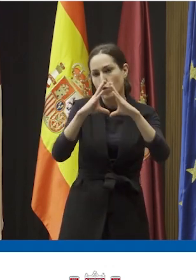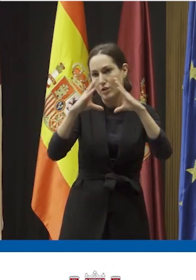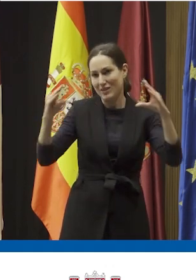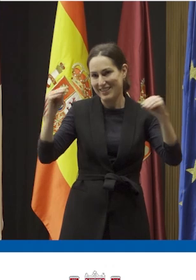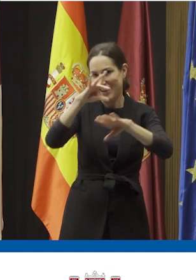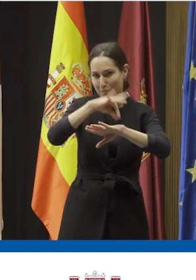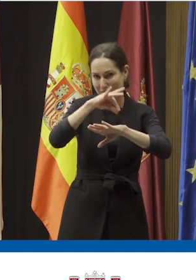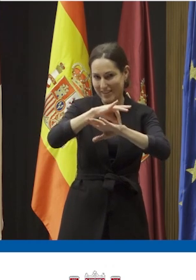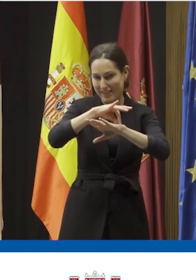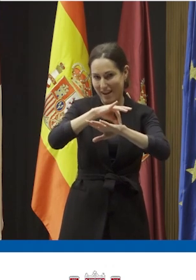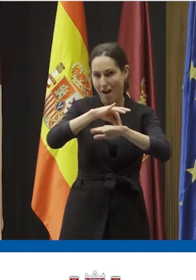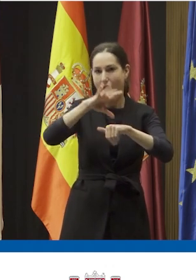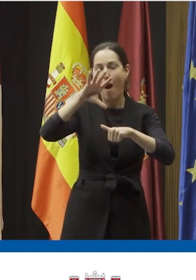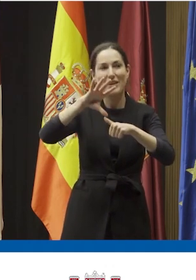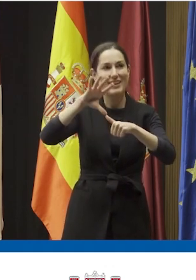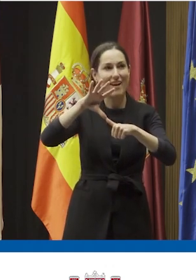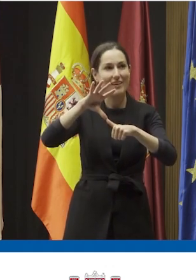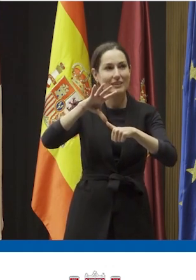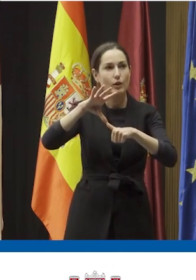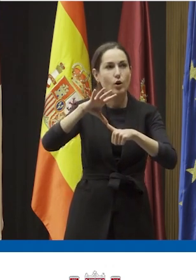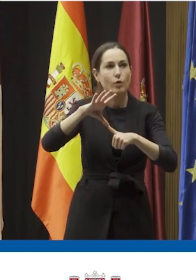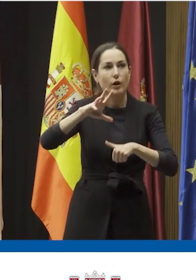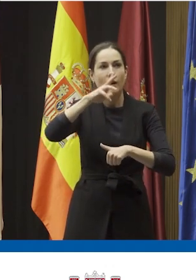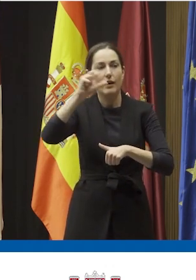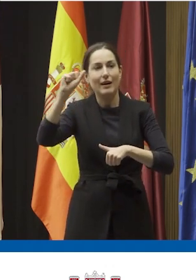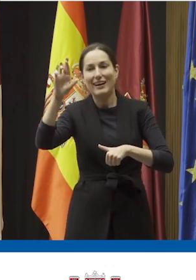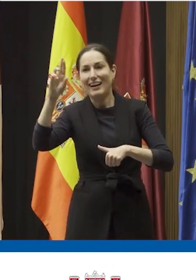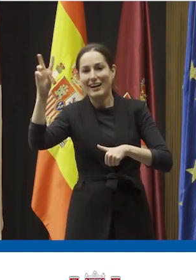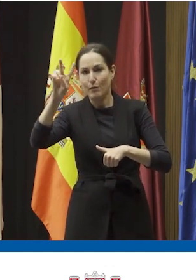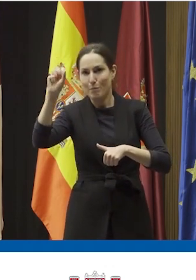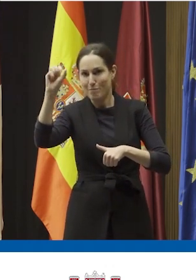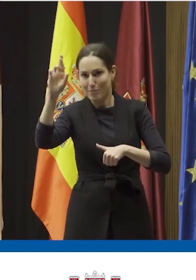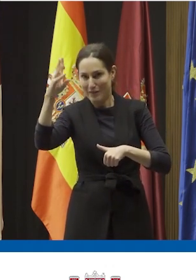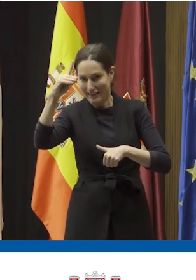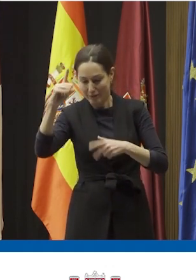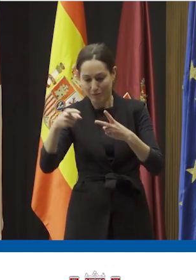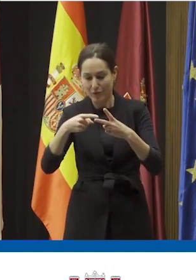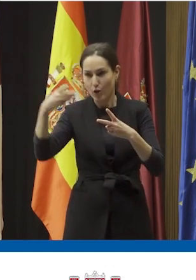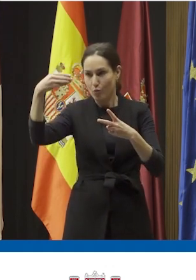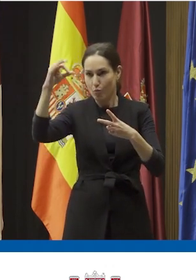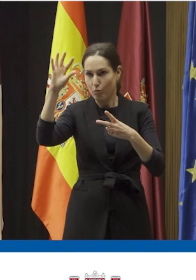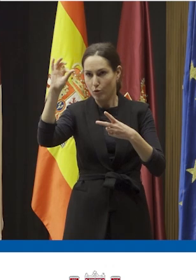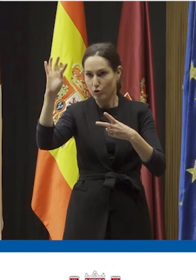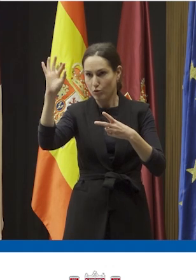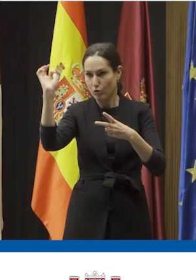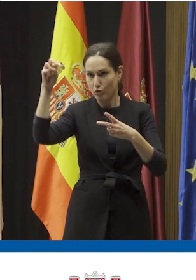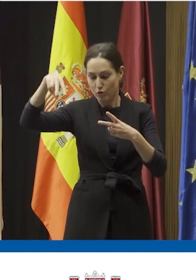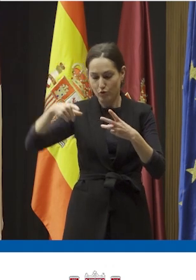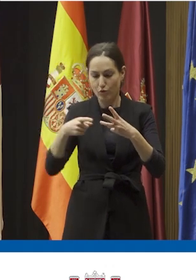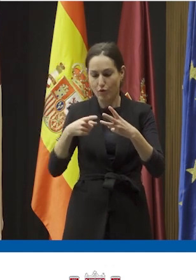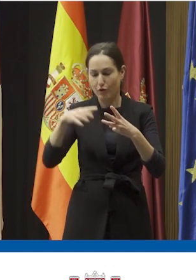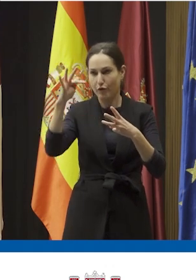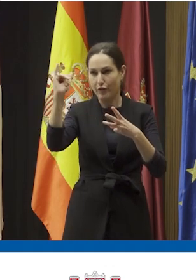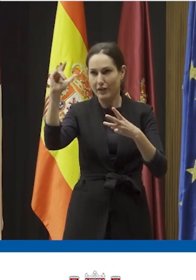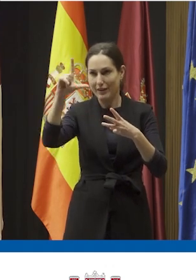medicina, es frecuente que en el hall de entrada, Harvard, en Boston, en Filadelfia, hay grandes cuadros en relación con la evolución de